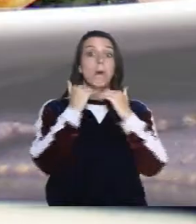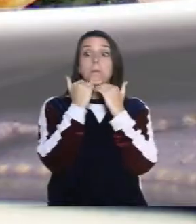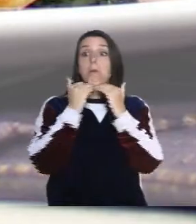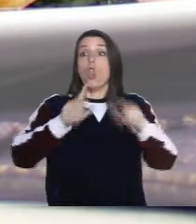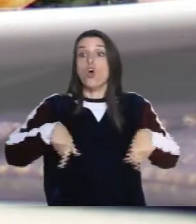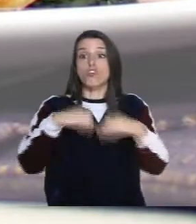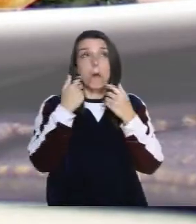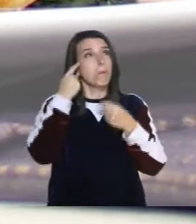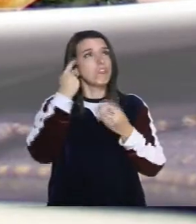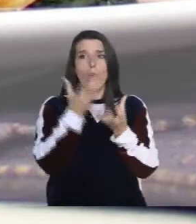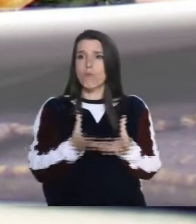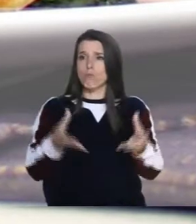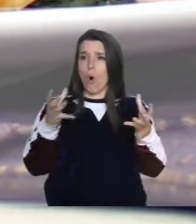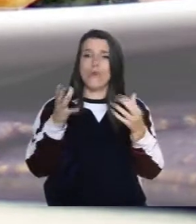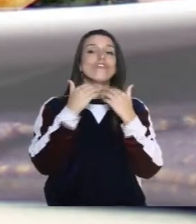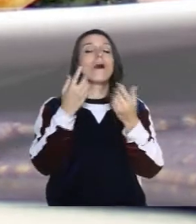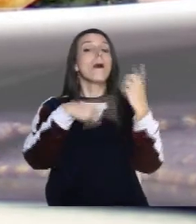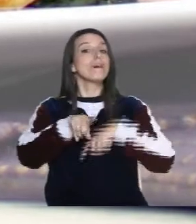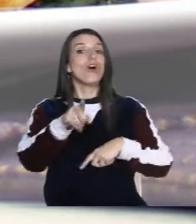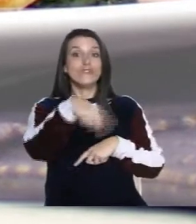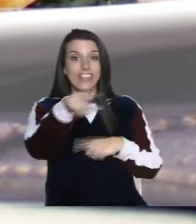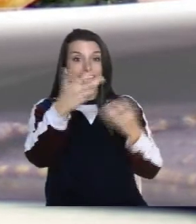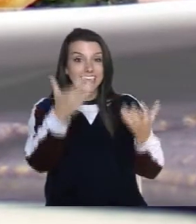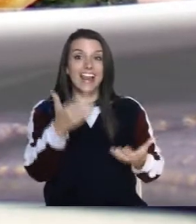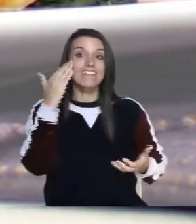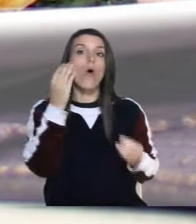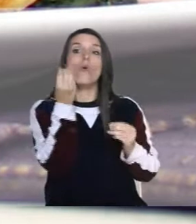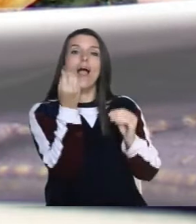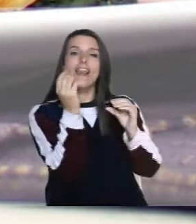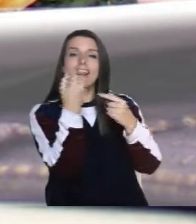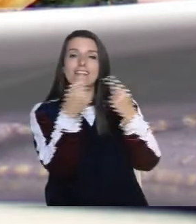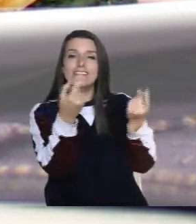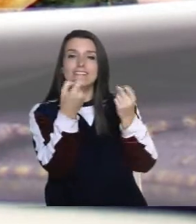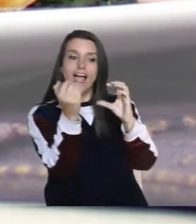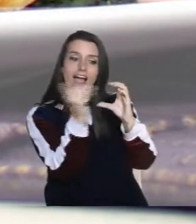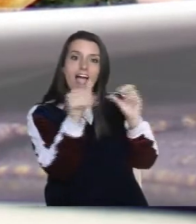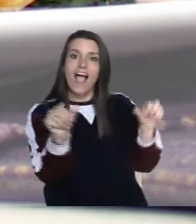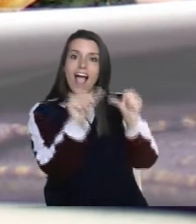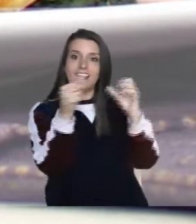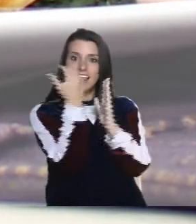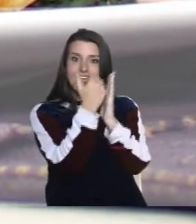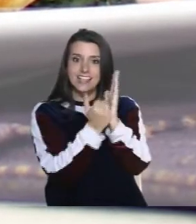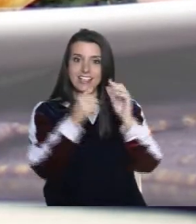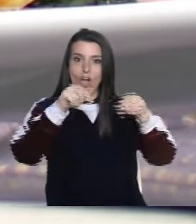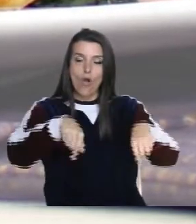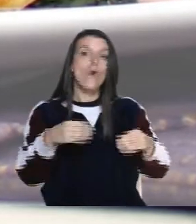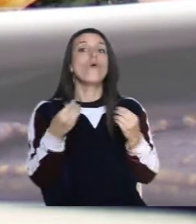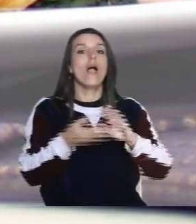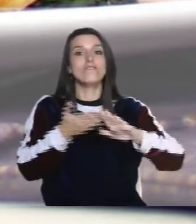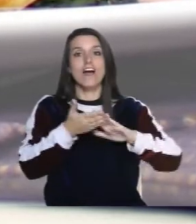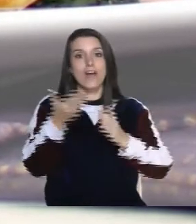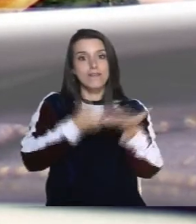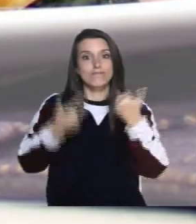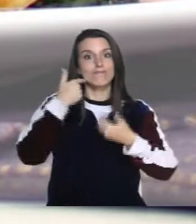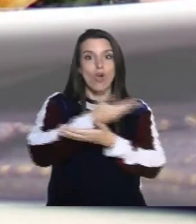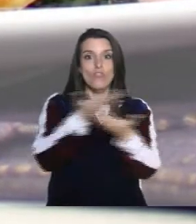era un bol. Pero bueno, si ustedes quieren saber qué ingredientes necesitaremos para hacer la receta del día de hoy, vamos a compartirla. ¿Te